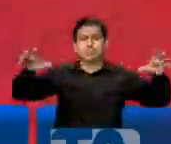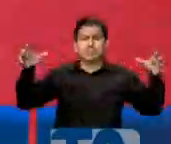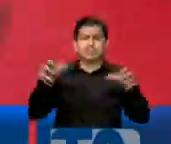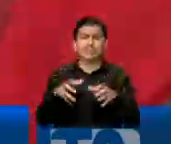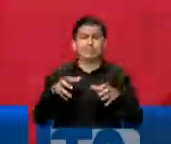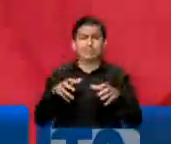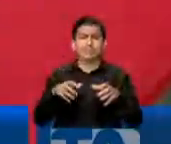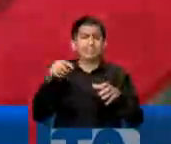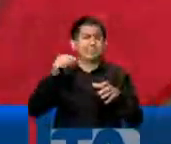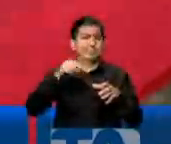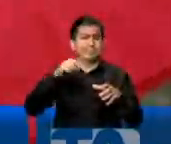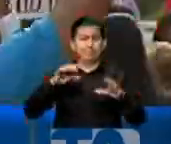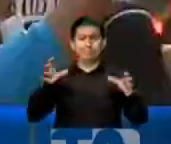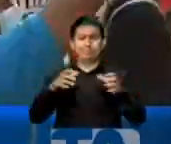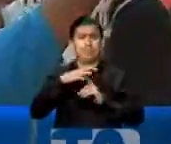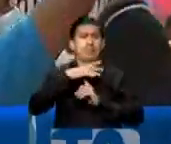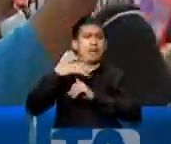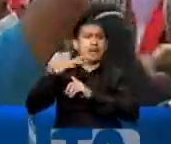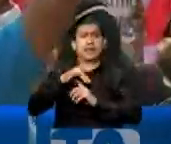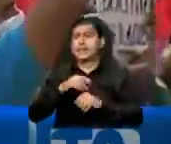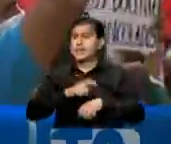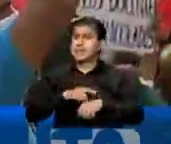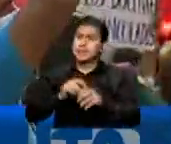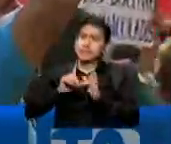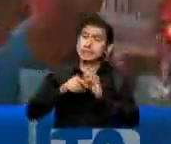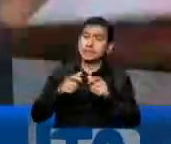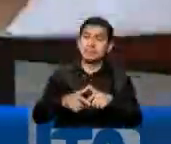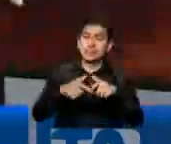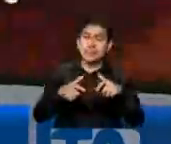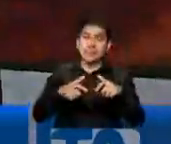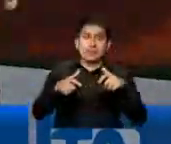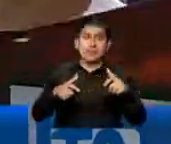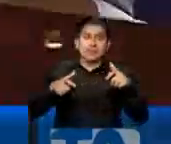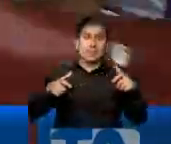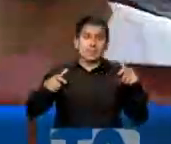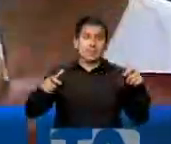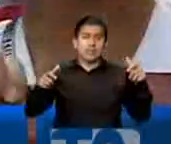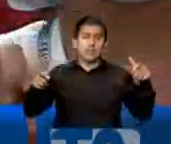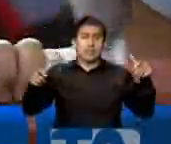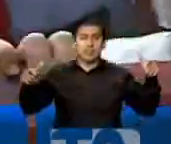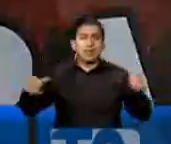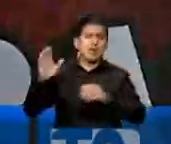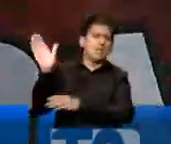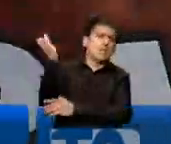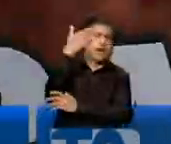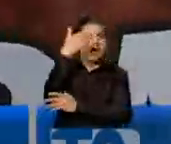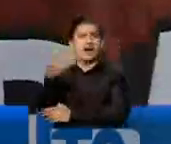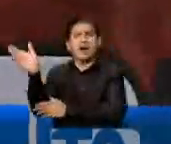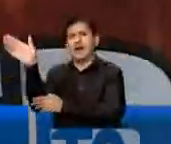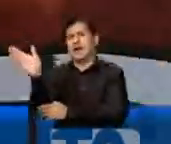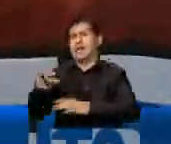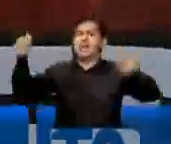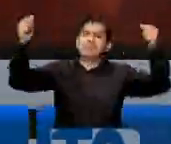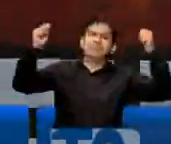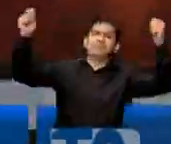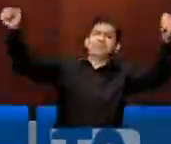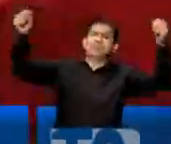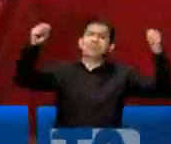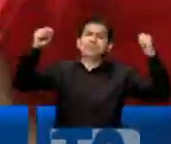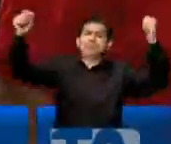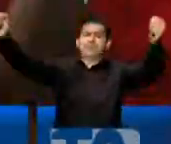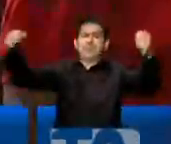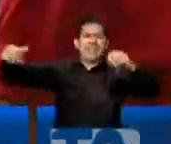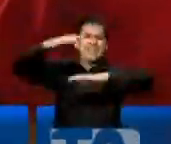Centenario. Pasaron los minutos. La multitud fue creciendo. De ahí, con banderas y pancartas, caminaron hacia la avenida